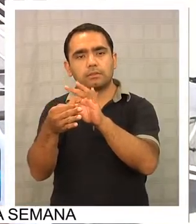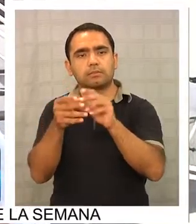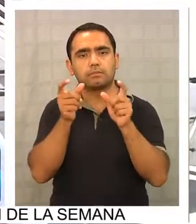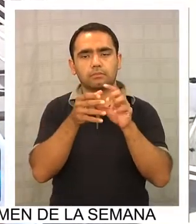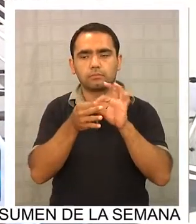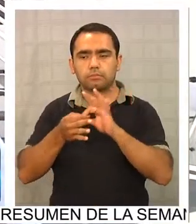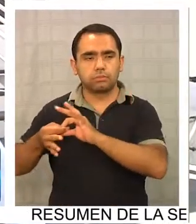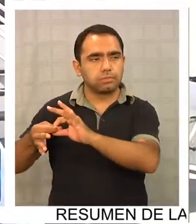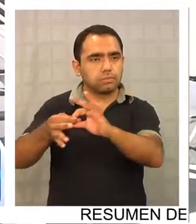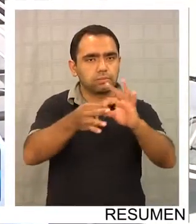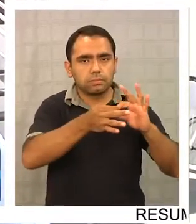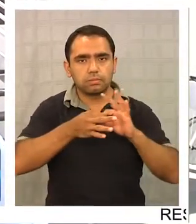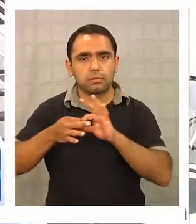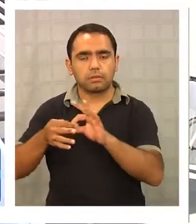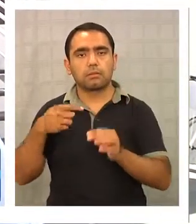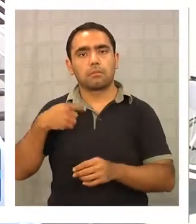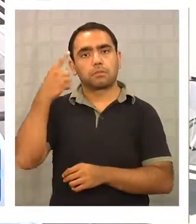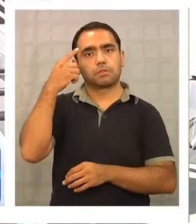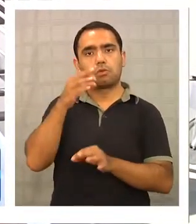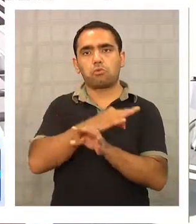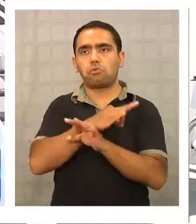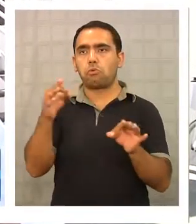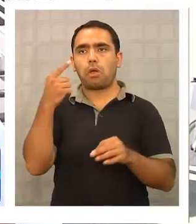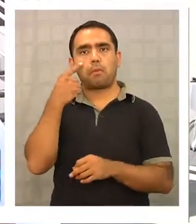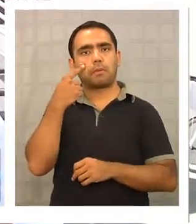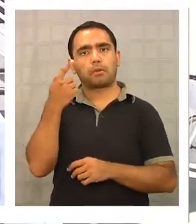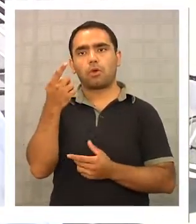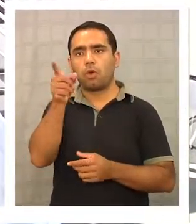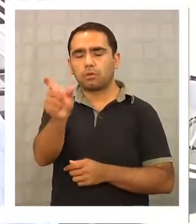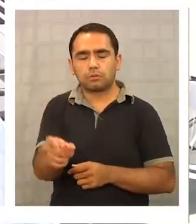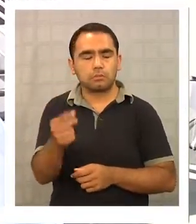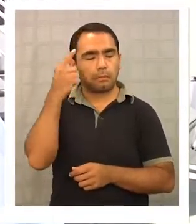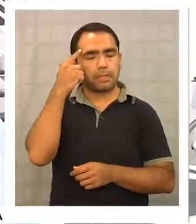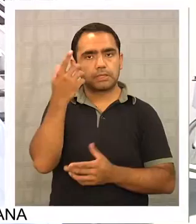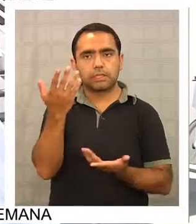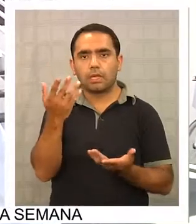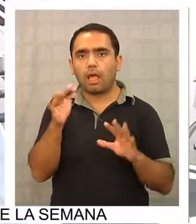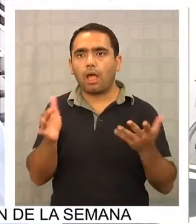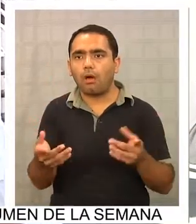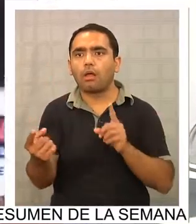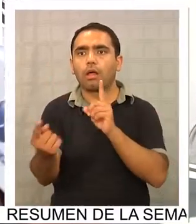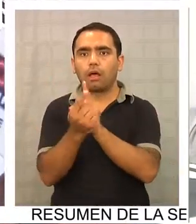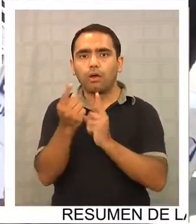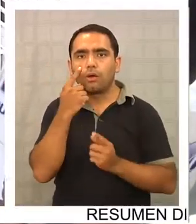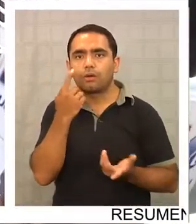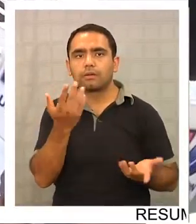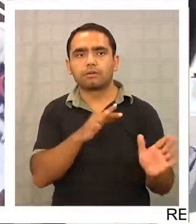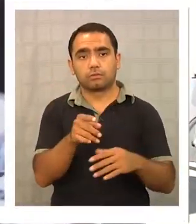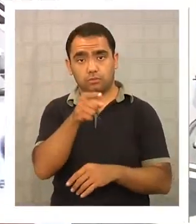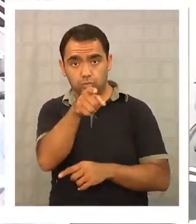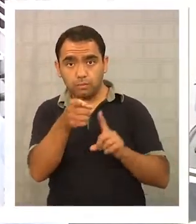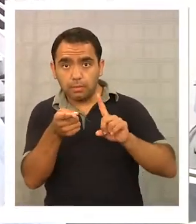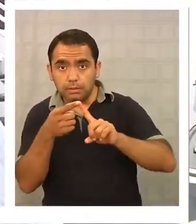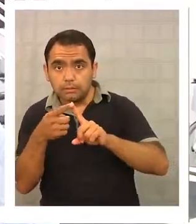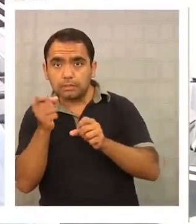vida? Voy a ayudarlo, voy a ser como un ayudante. Igual es un momento importante, porque así